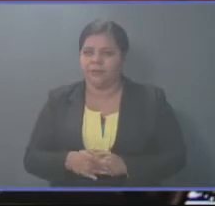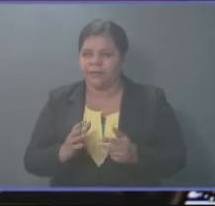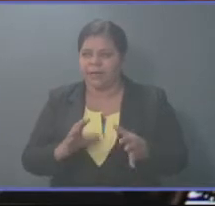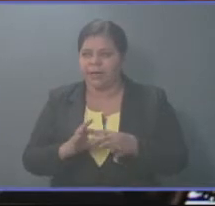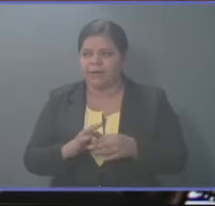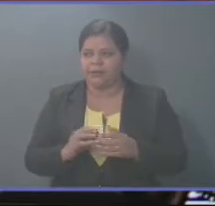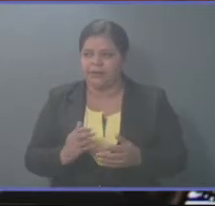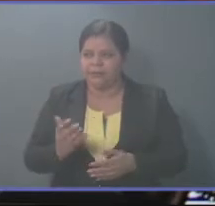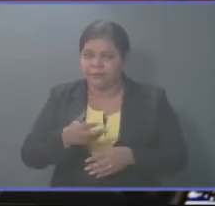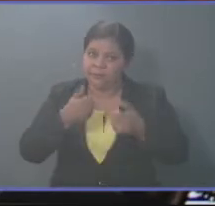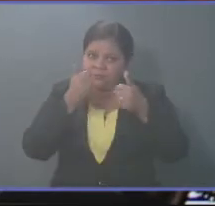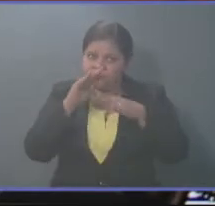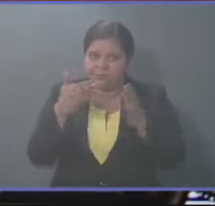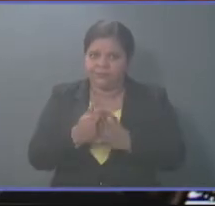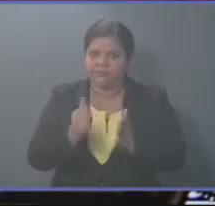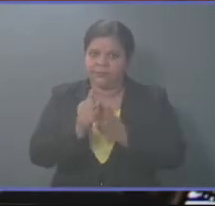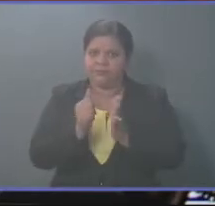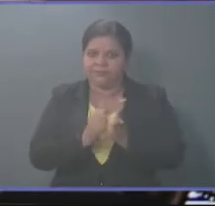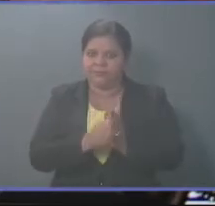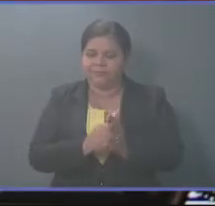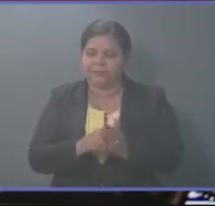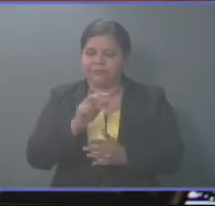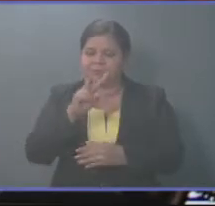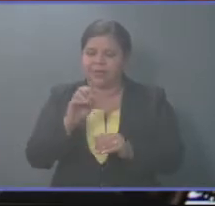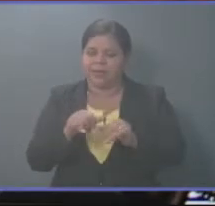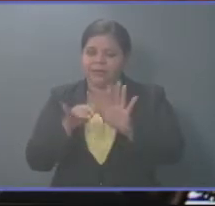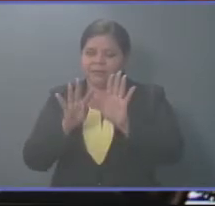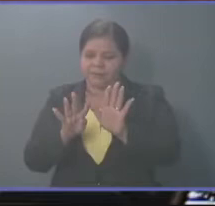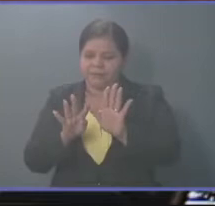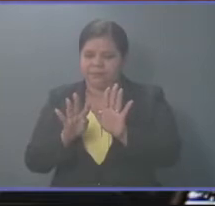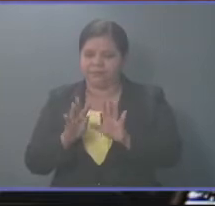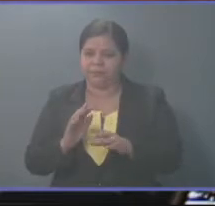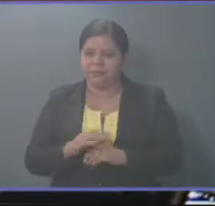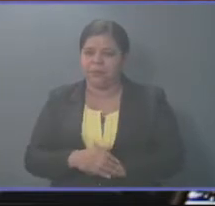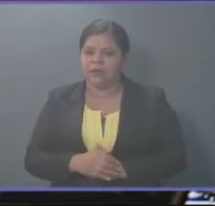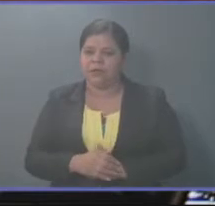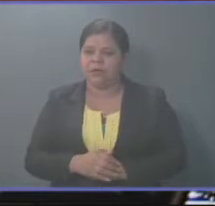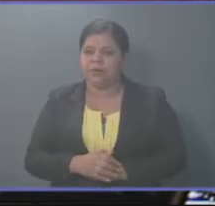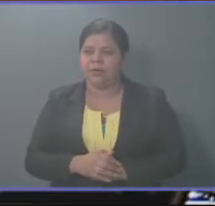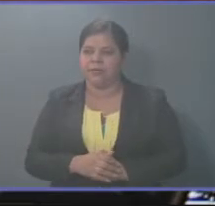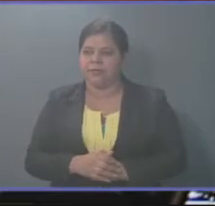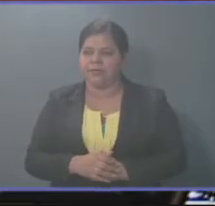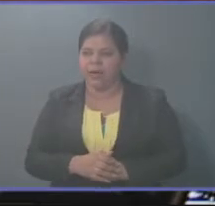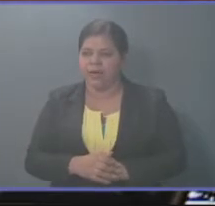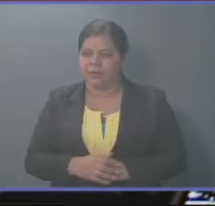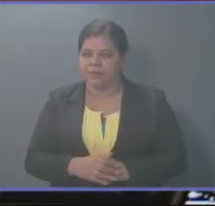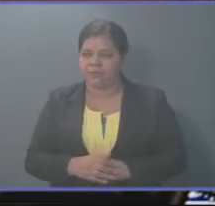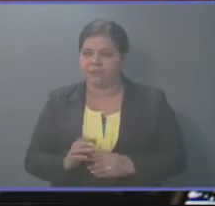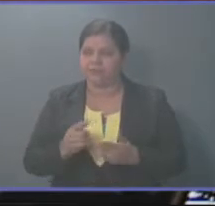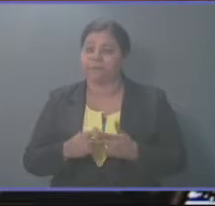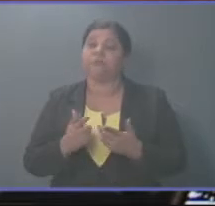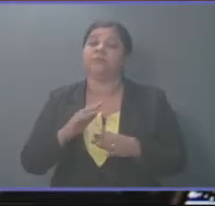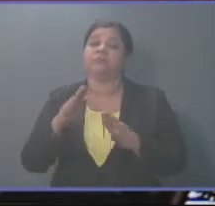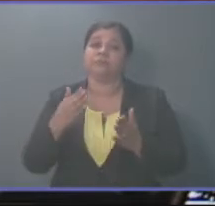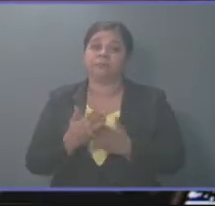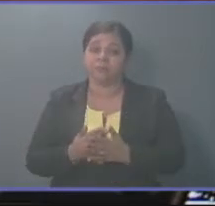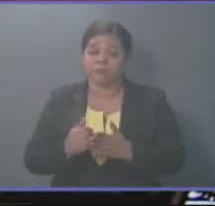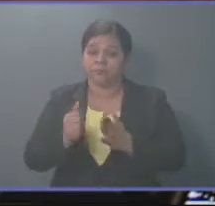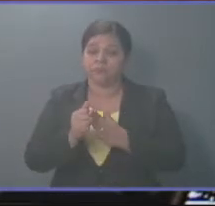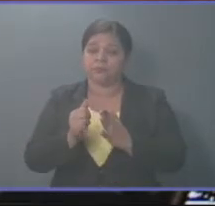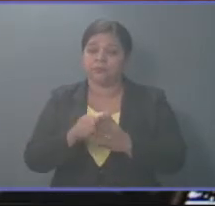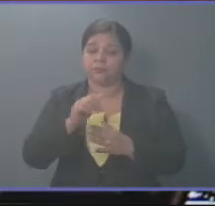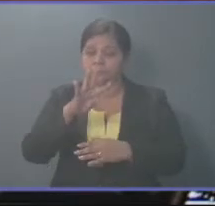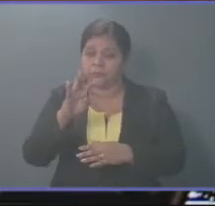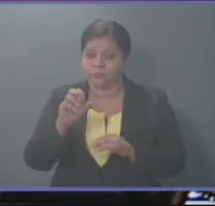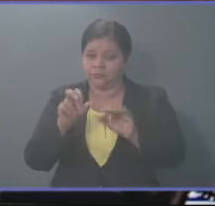del mes de noviembre de 2019. Nota al decreto número